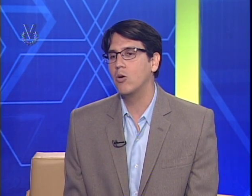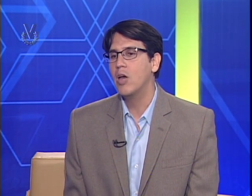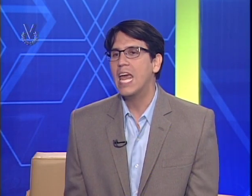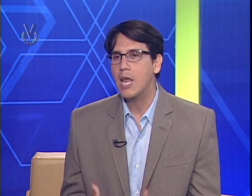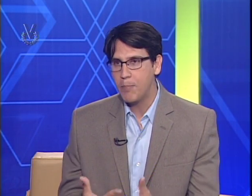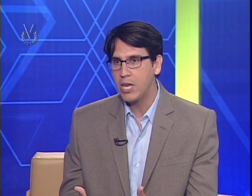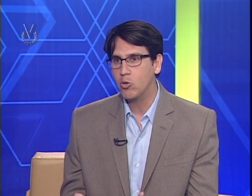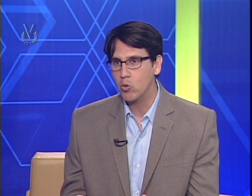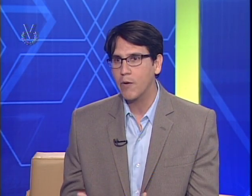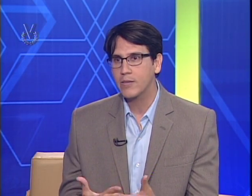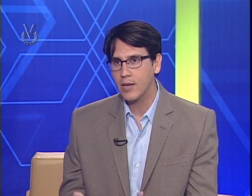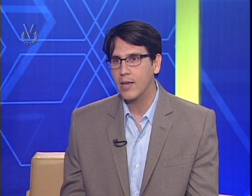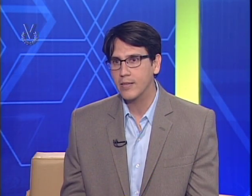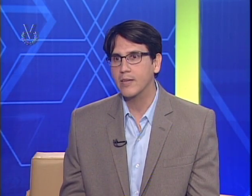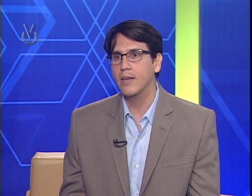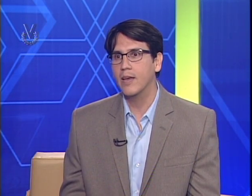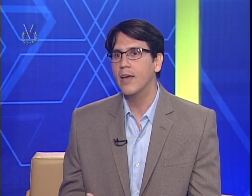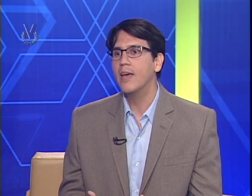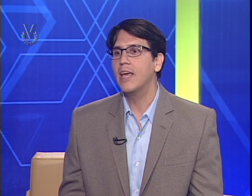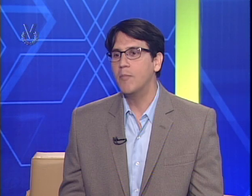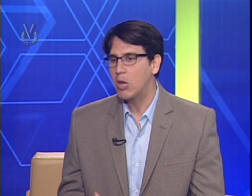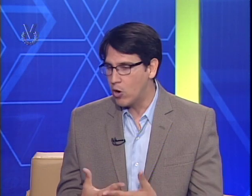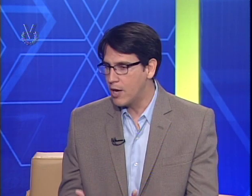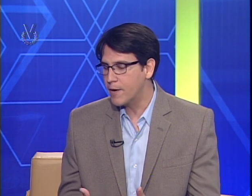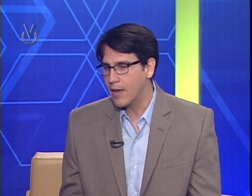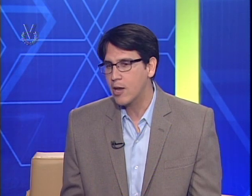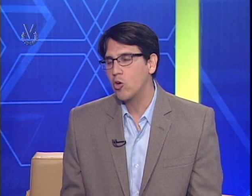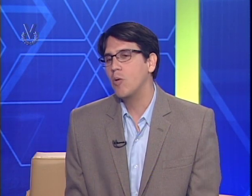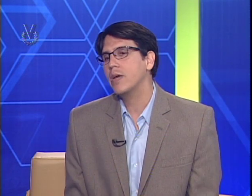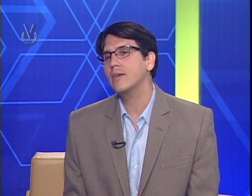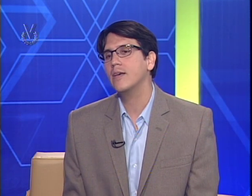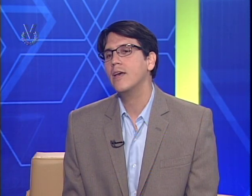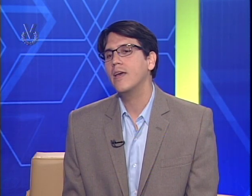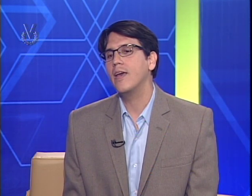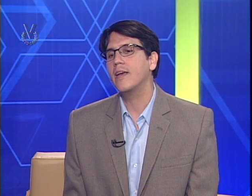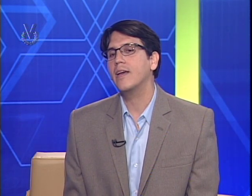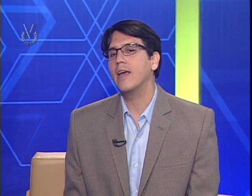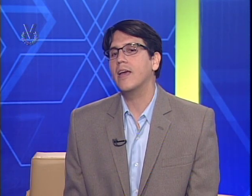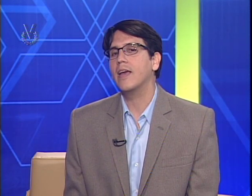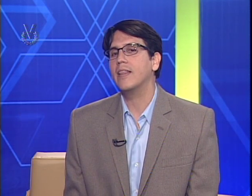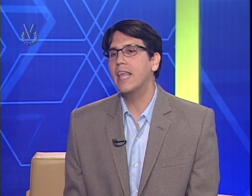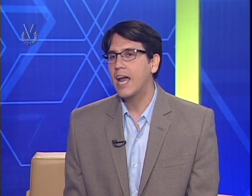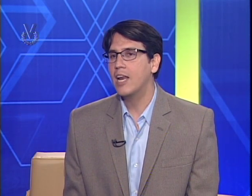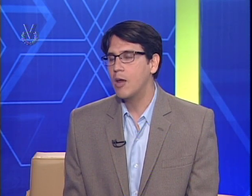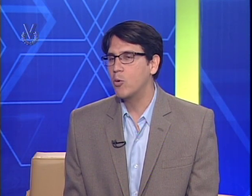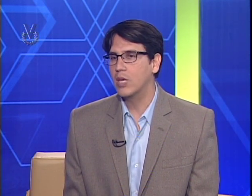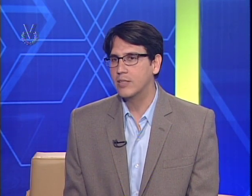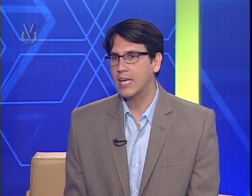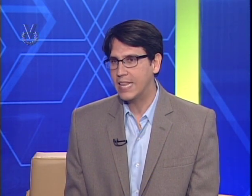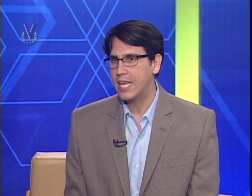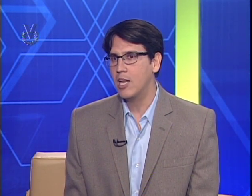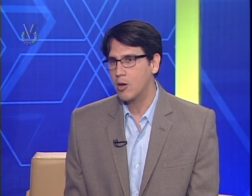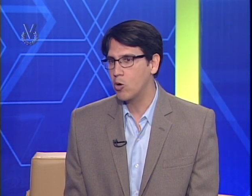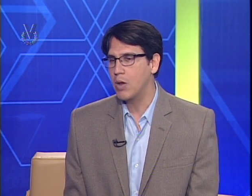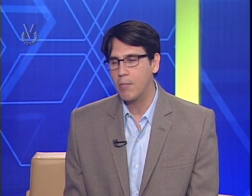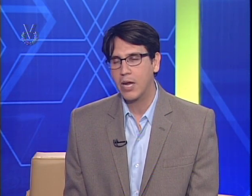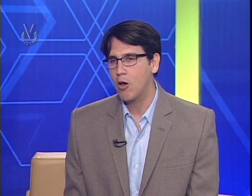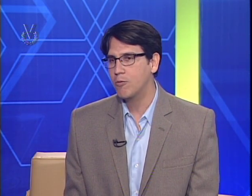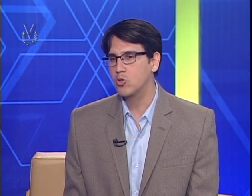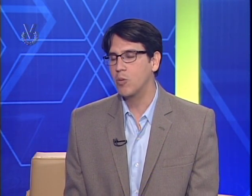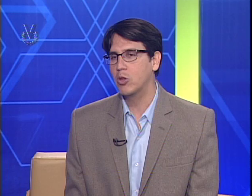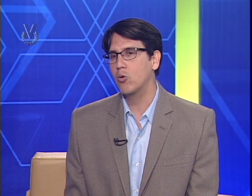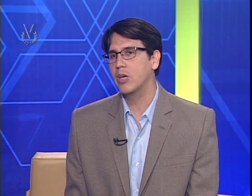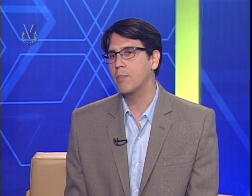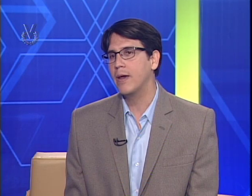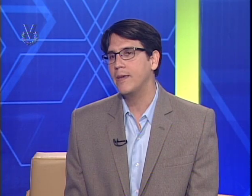medidas, pero el espíritu debe ser ese, mayores libertades económicas, en darle la importancia que tiene la economía de mercado